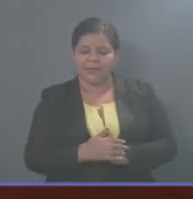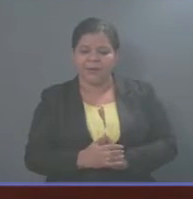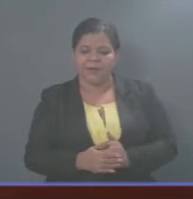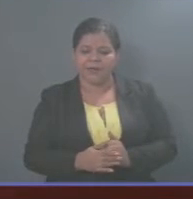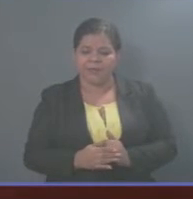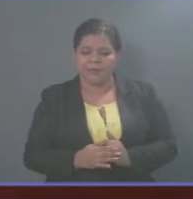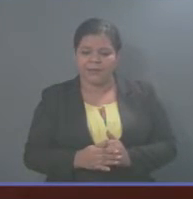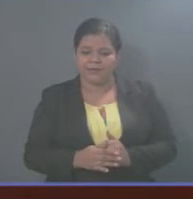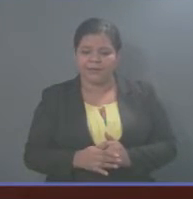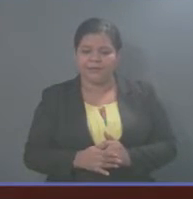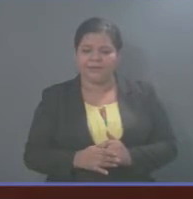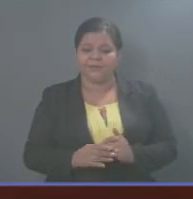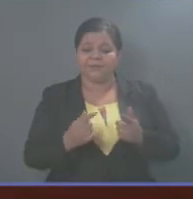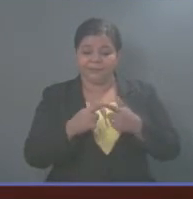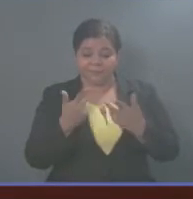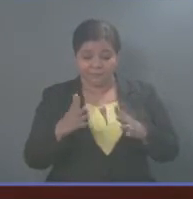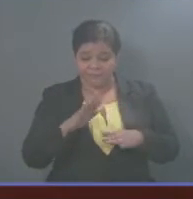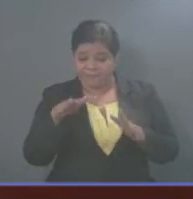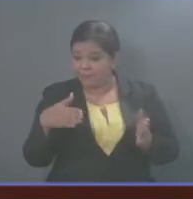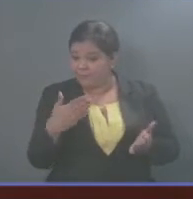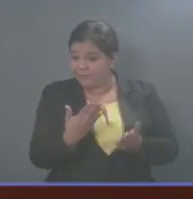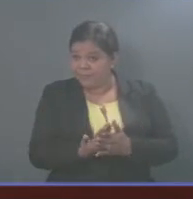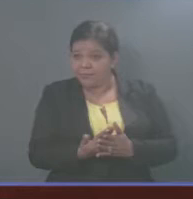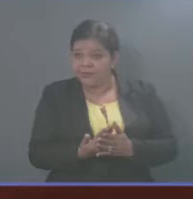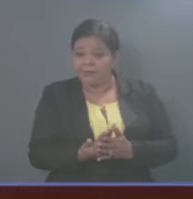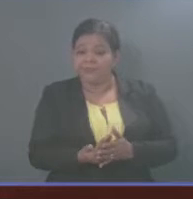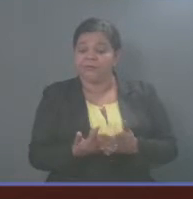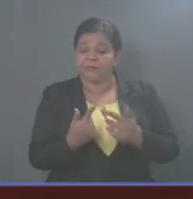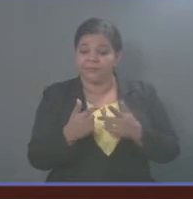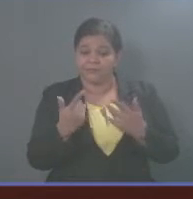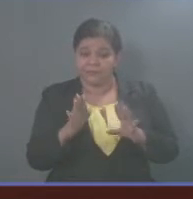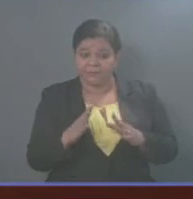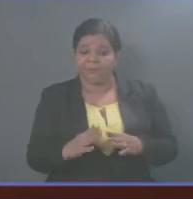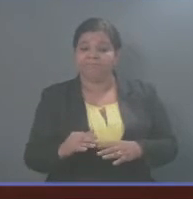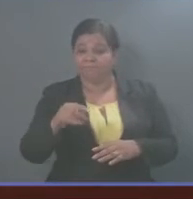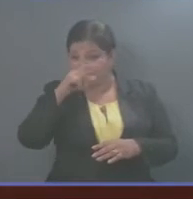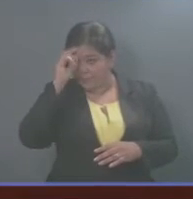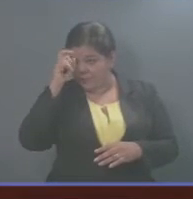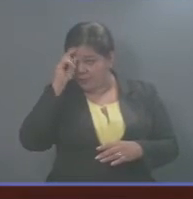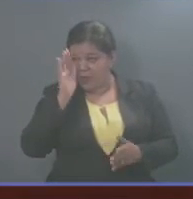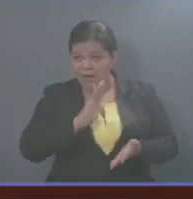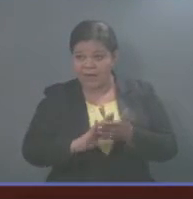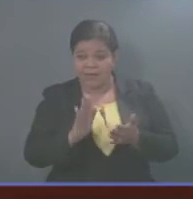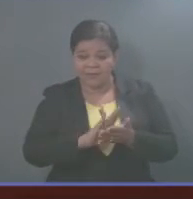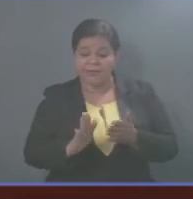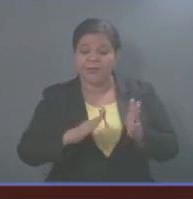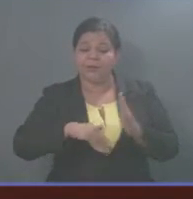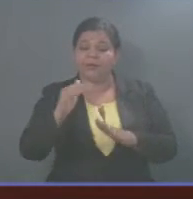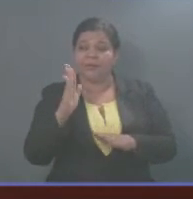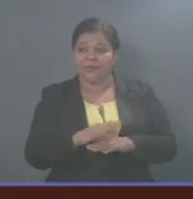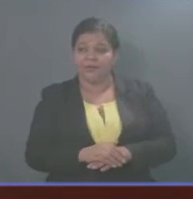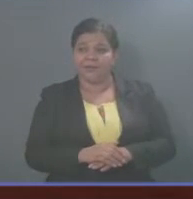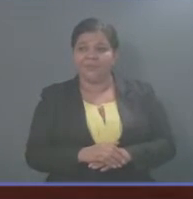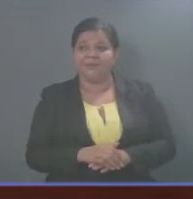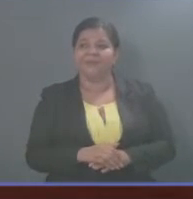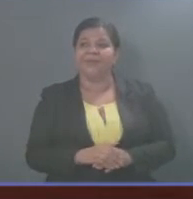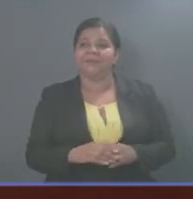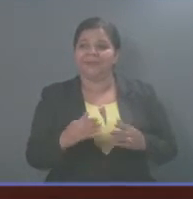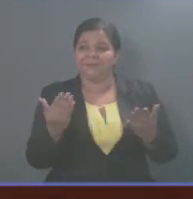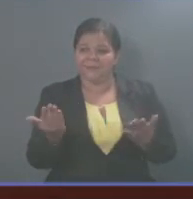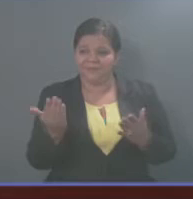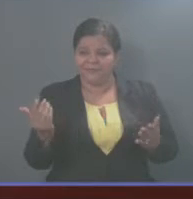Salvador Sánchez Serén, así como sobre el gasto que dicho viaje representó